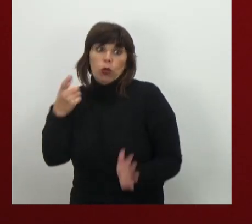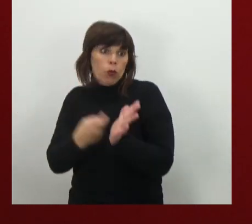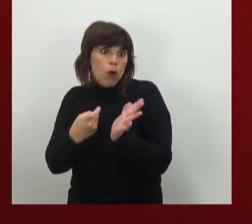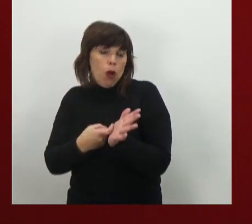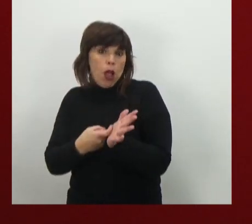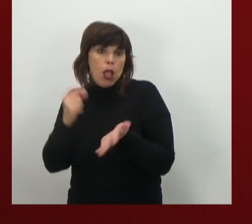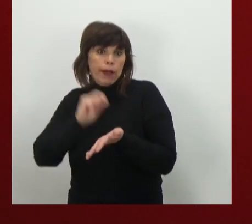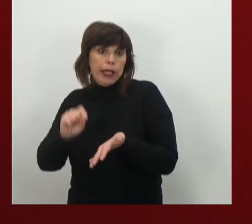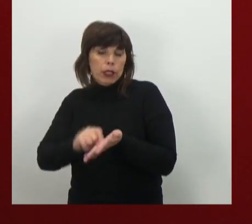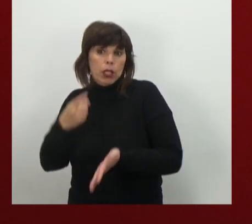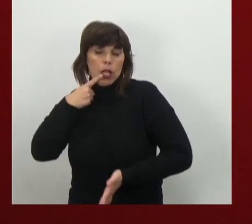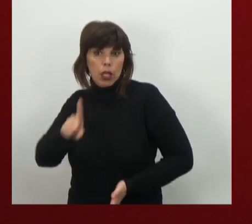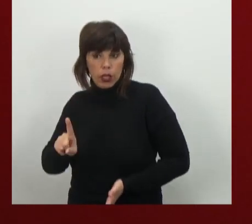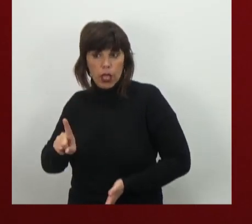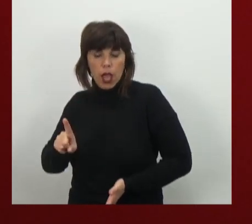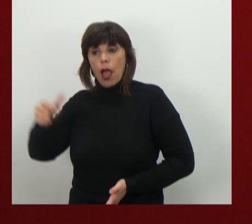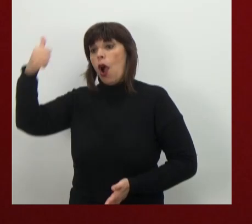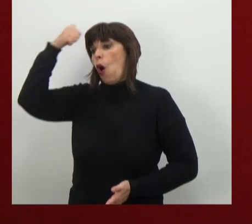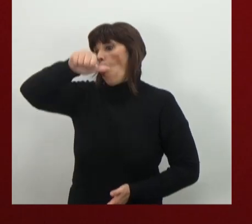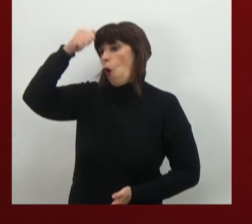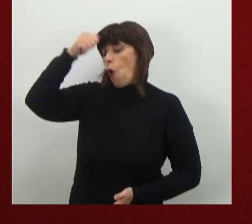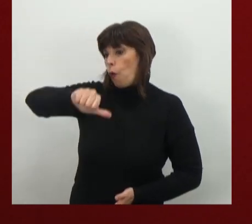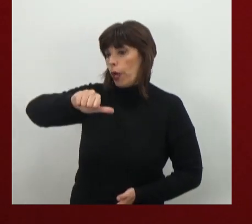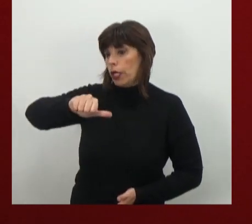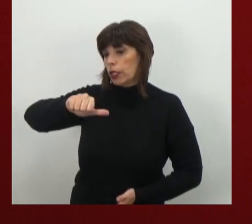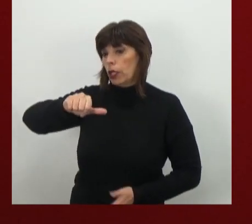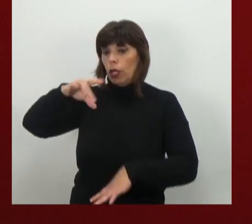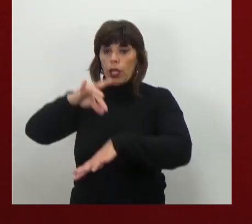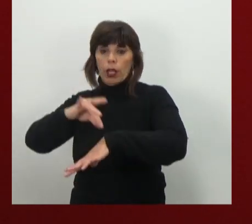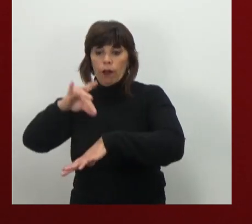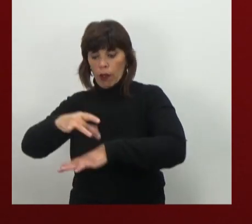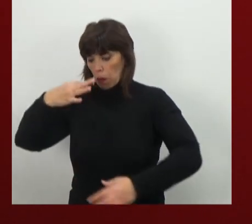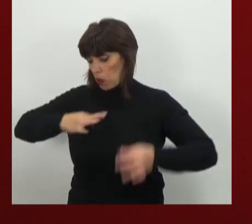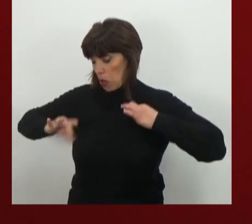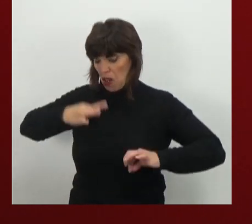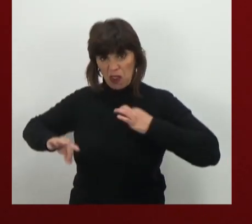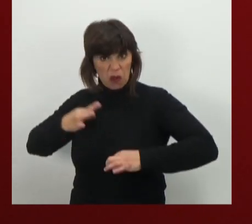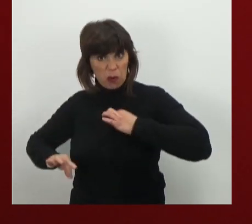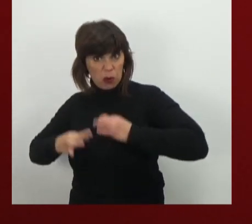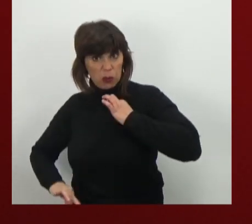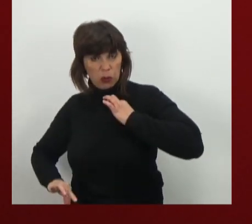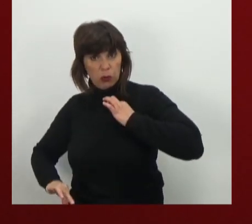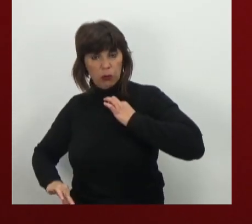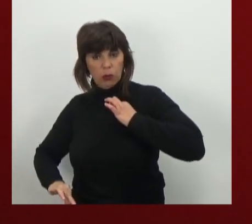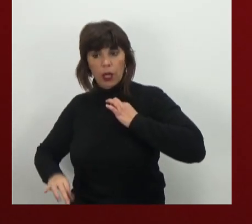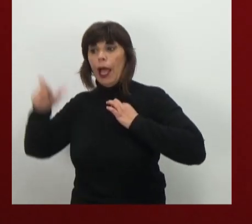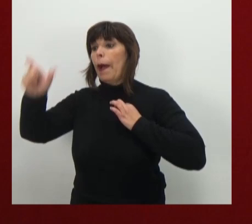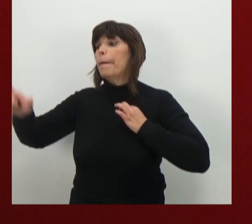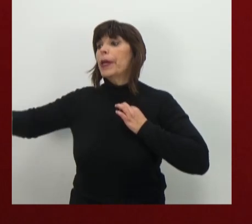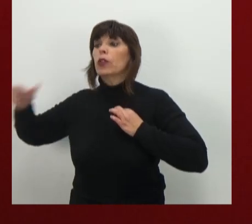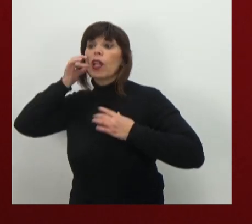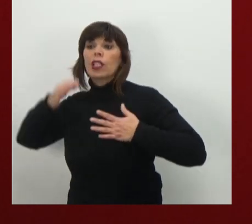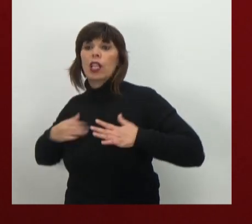acercarse. ¿Por qué? Porque la ley decía que si un leproso se acerca a personas que